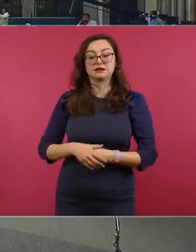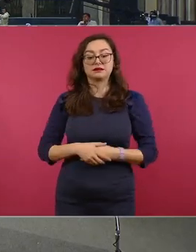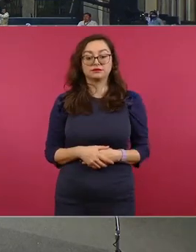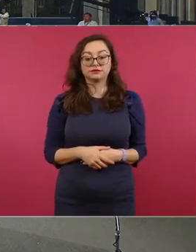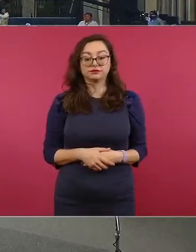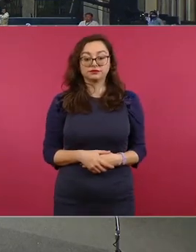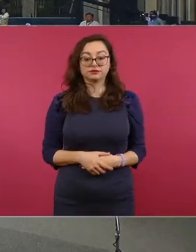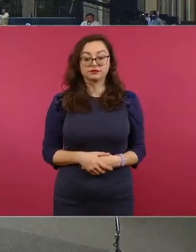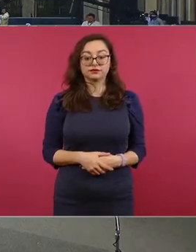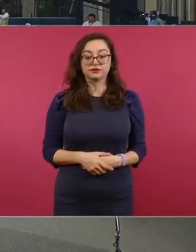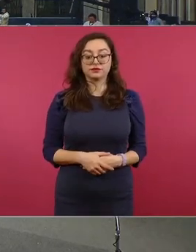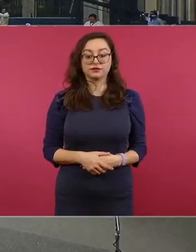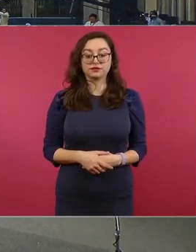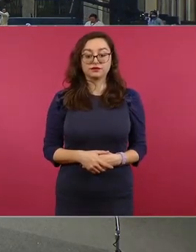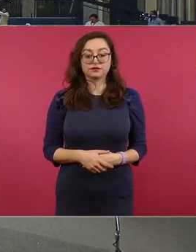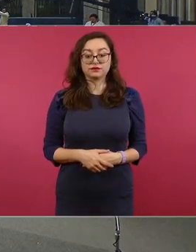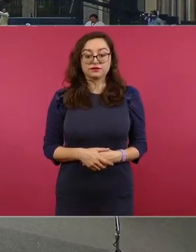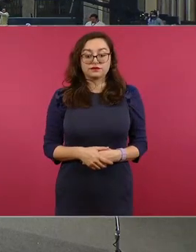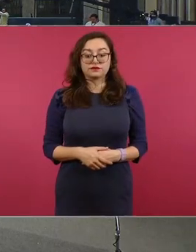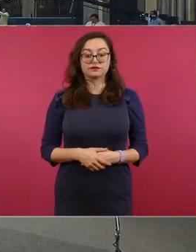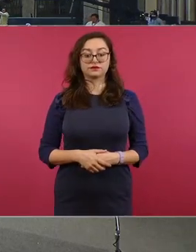A ver. ¿A qué se refiere el